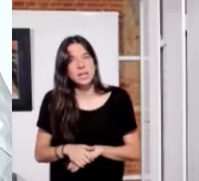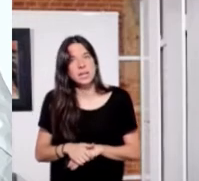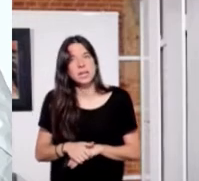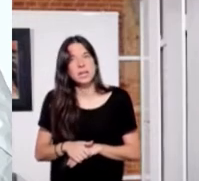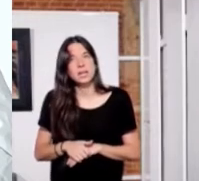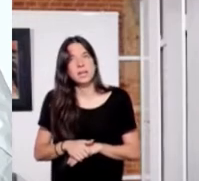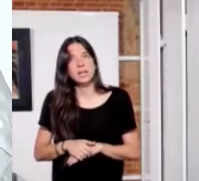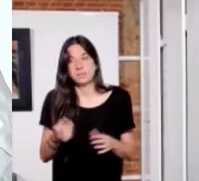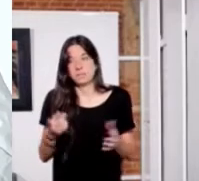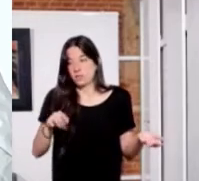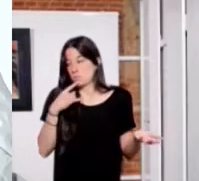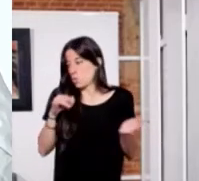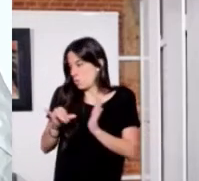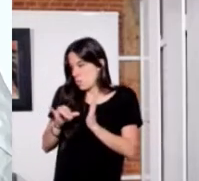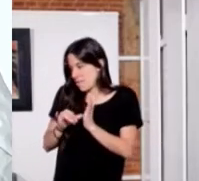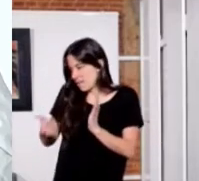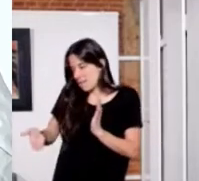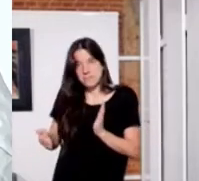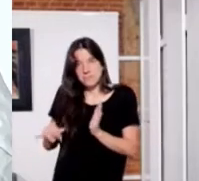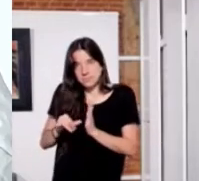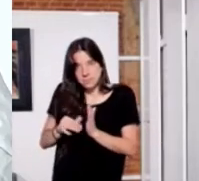Y lo hemos tenido muy cercano.